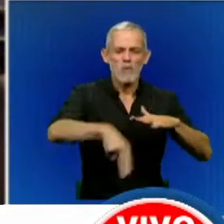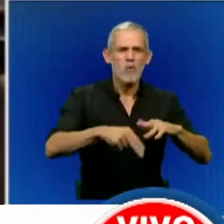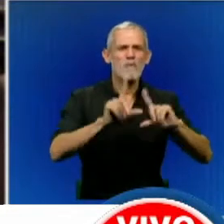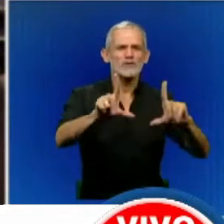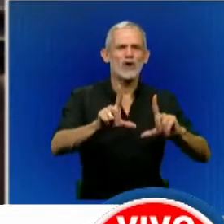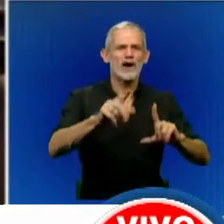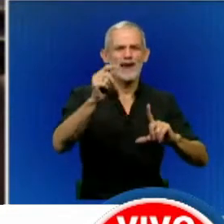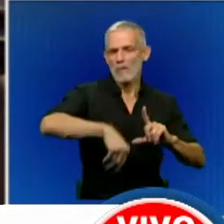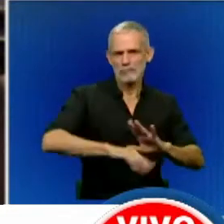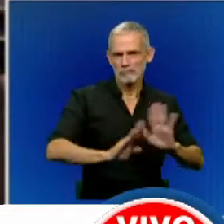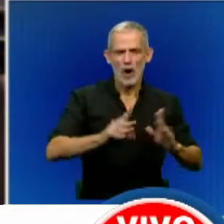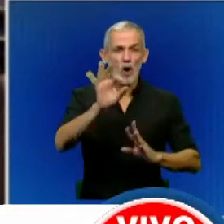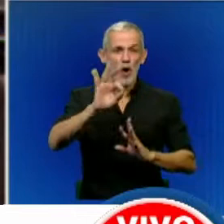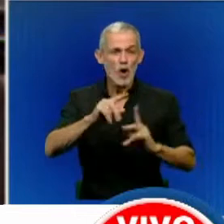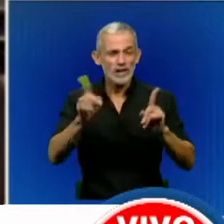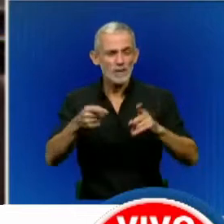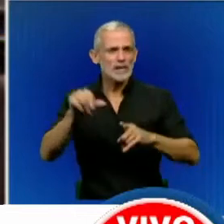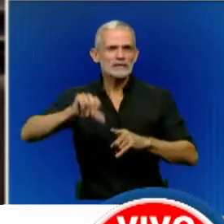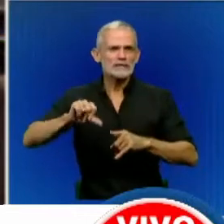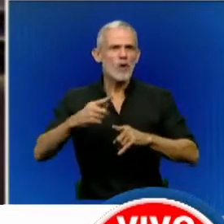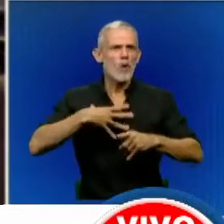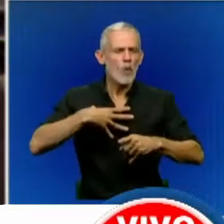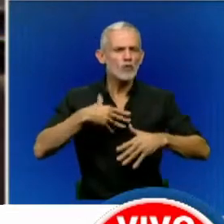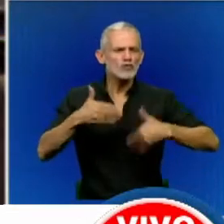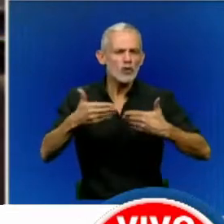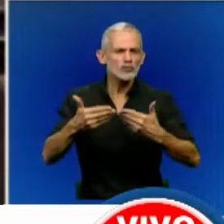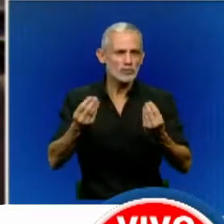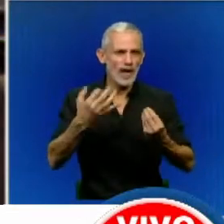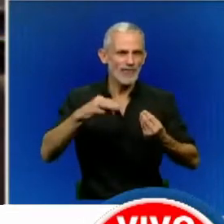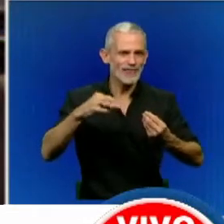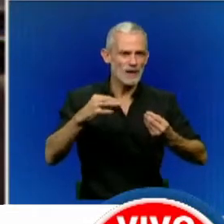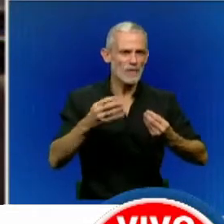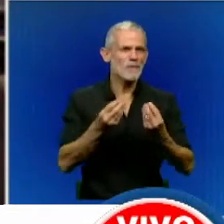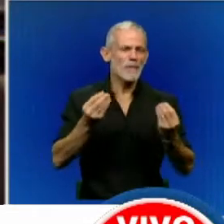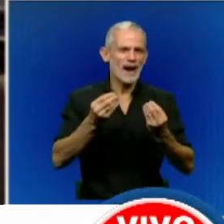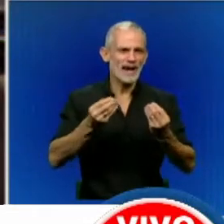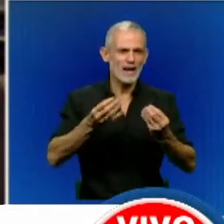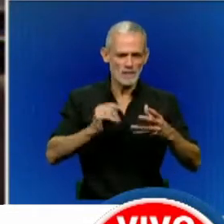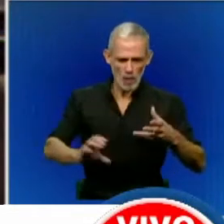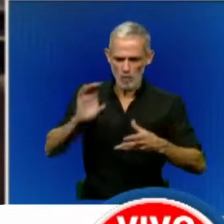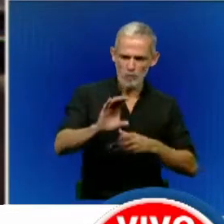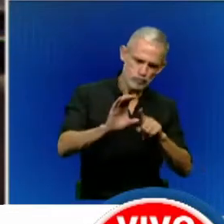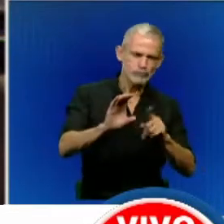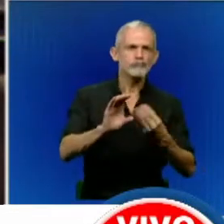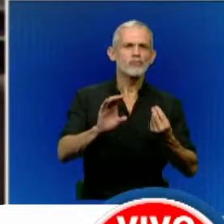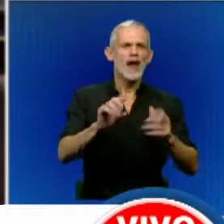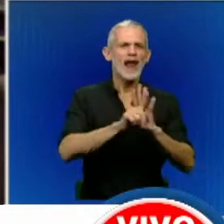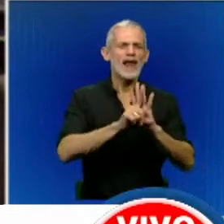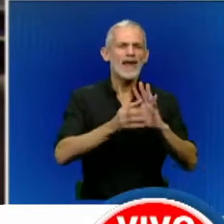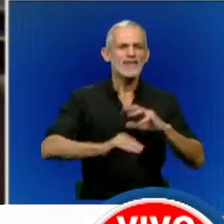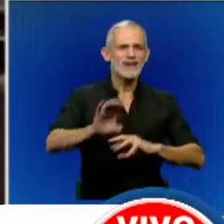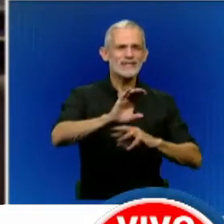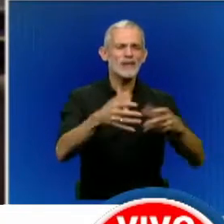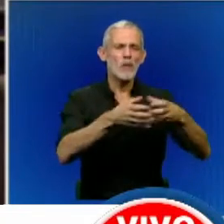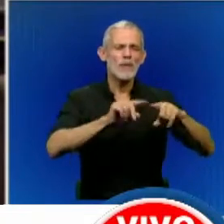personería, o la imposibilidad de llevar a cabo los cursos a los que debe destinarse parte de los fondos que la ley de financiamiento de